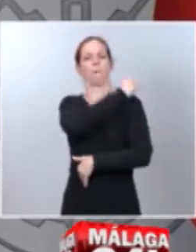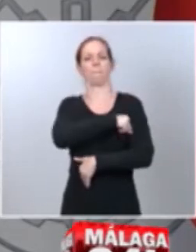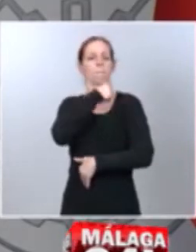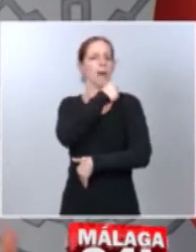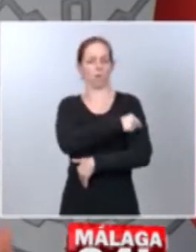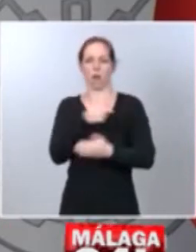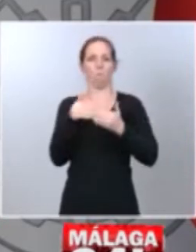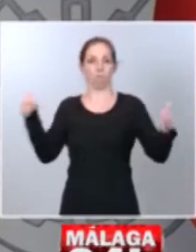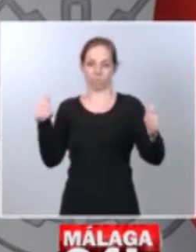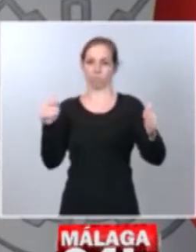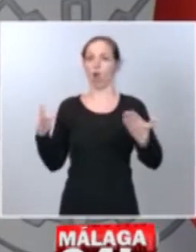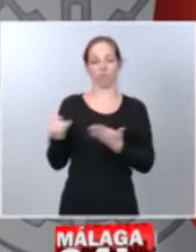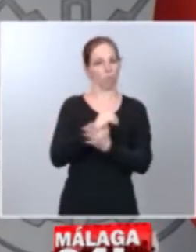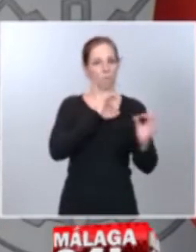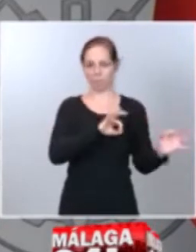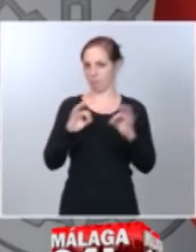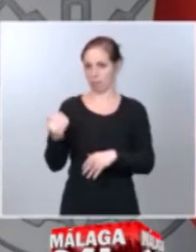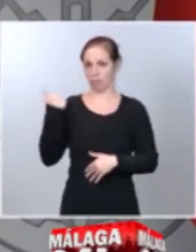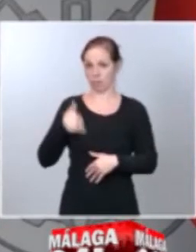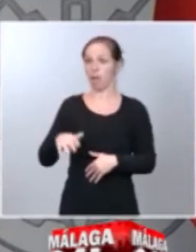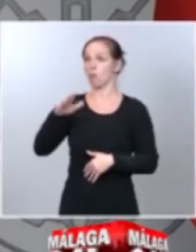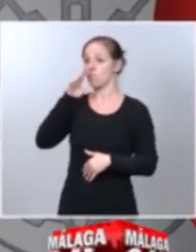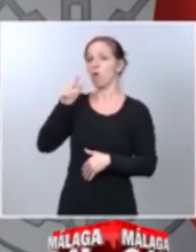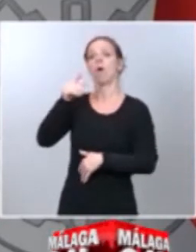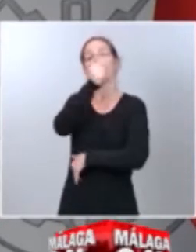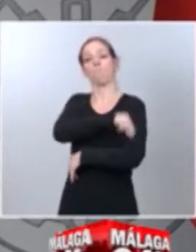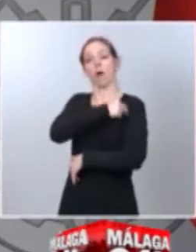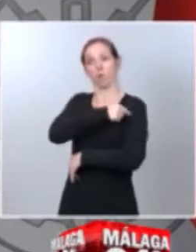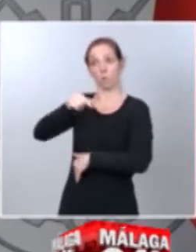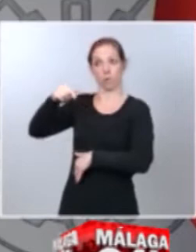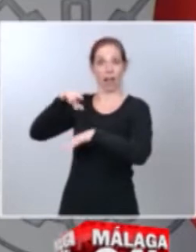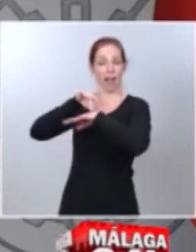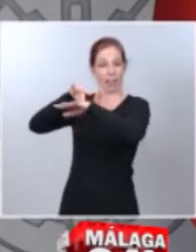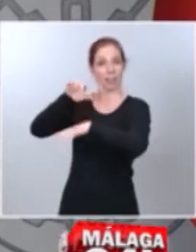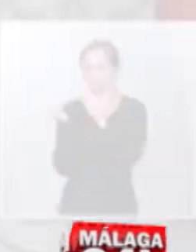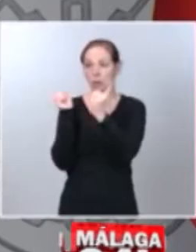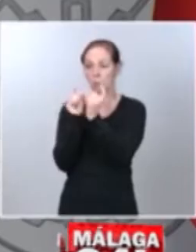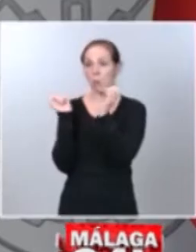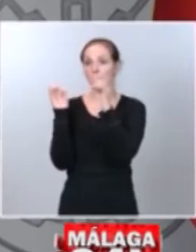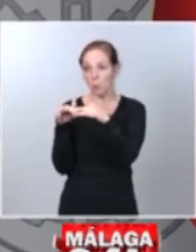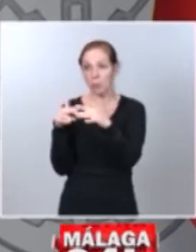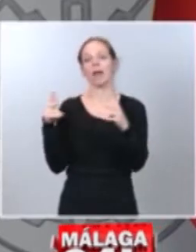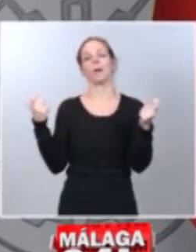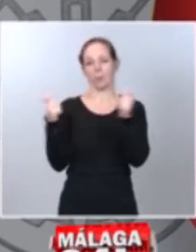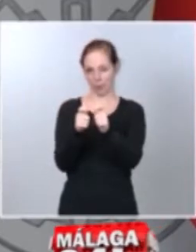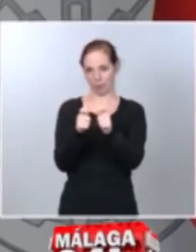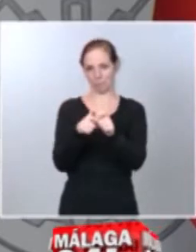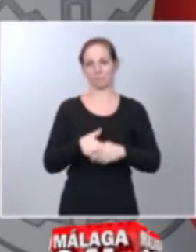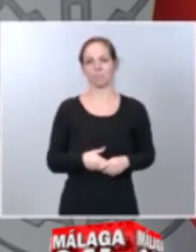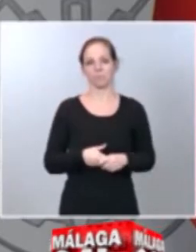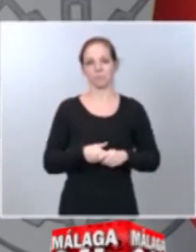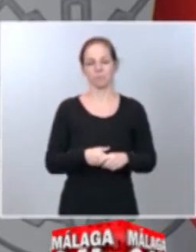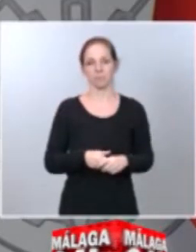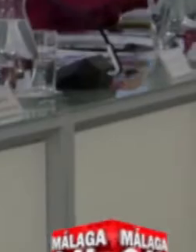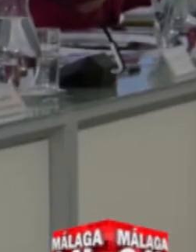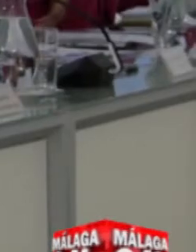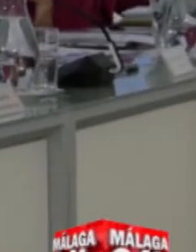vez que la vacuna se ha autorizado por parte de la Agencia Europea del Medicamento. Lo recordamos una vez más porque en ello